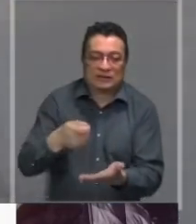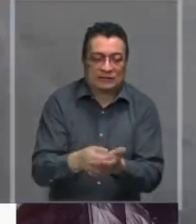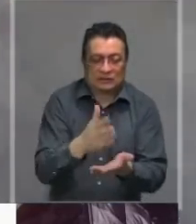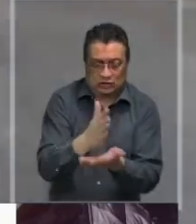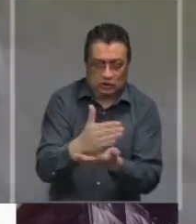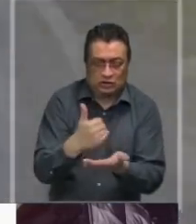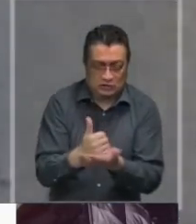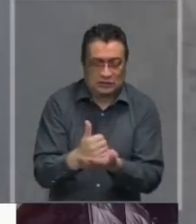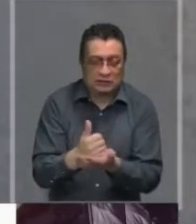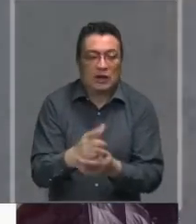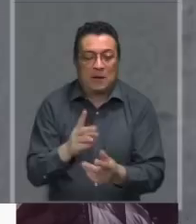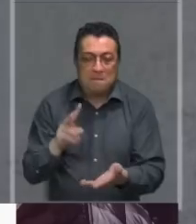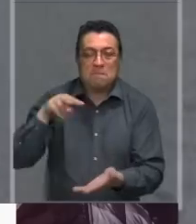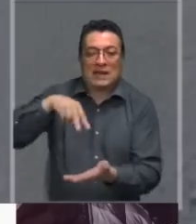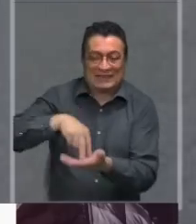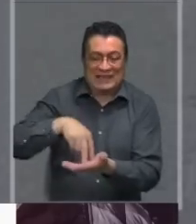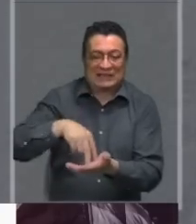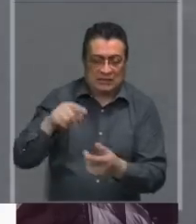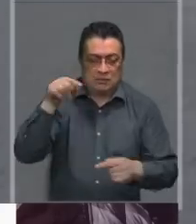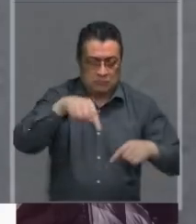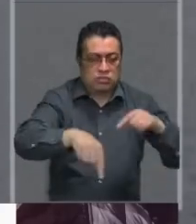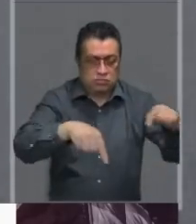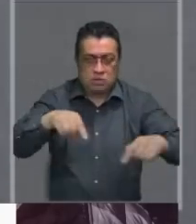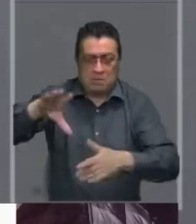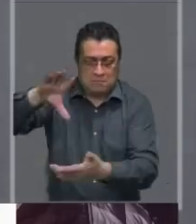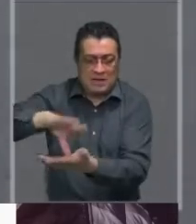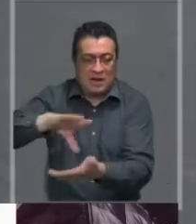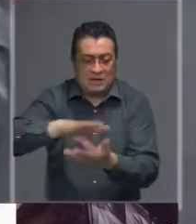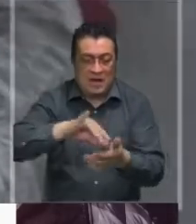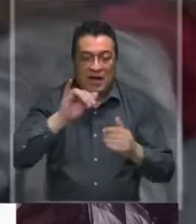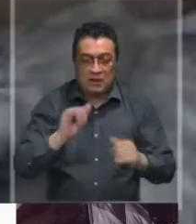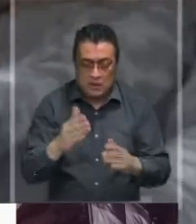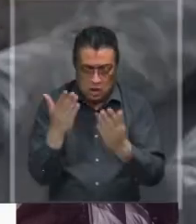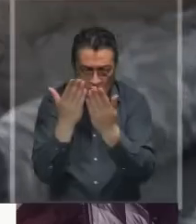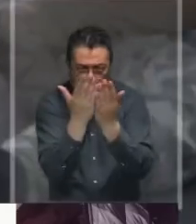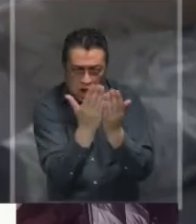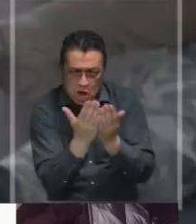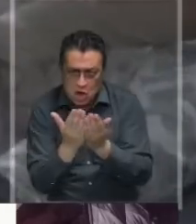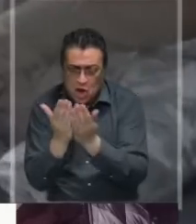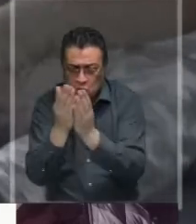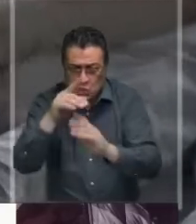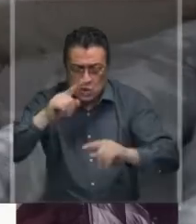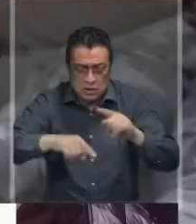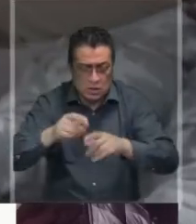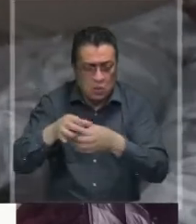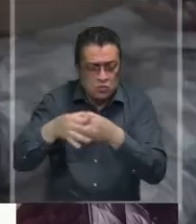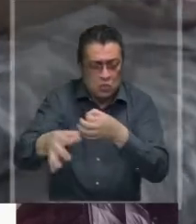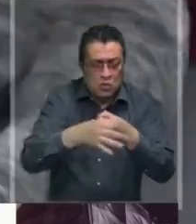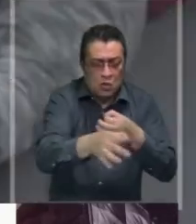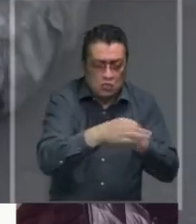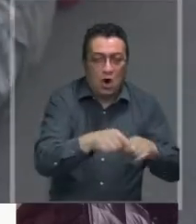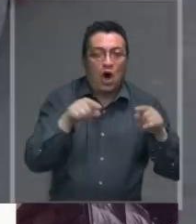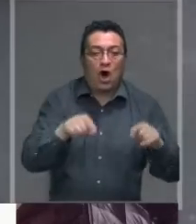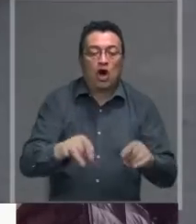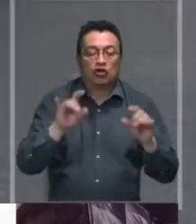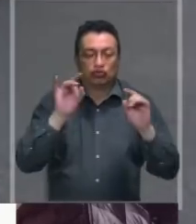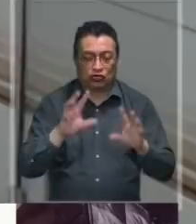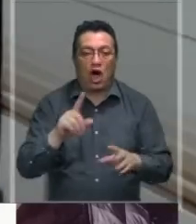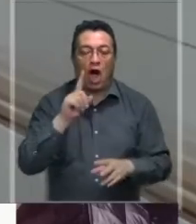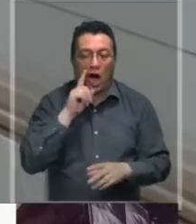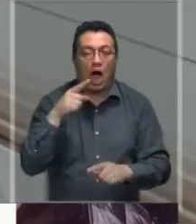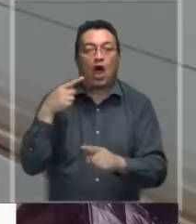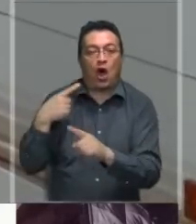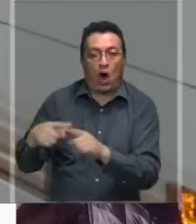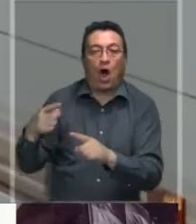logística, presencia física en el país y, por cierto, acabados estudios del territorio, hoy marcado por la presencia de